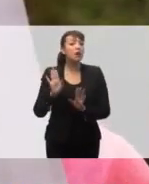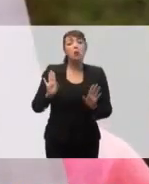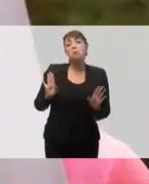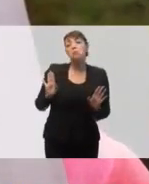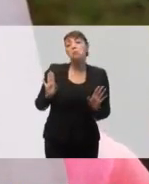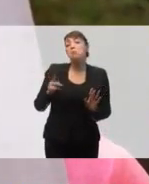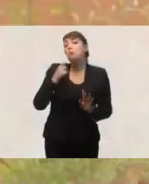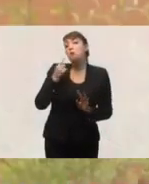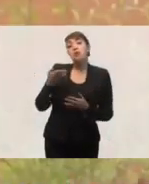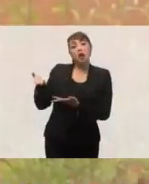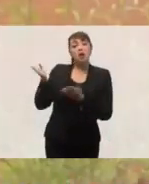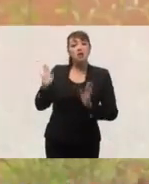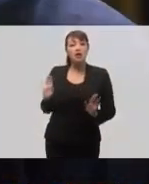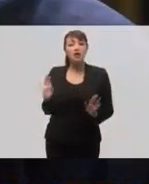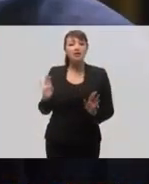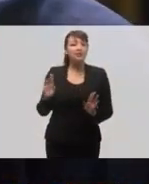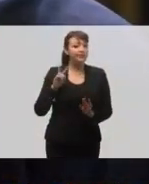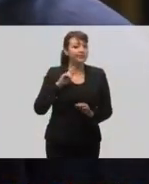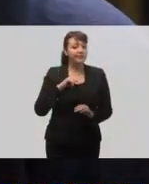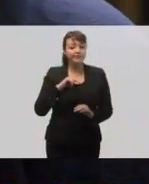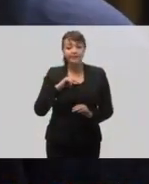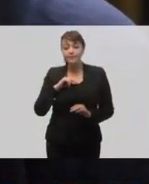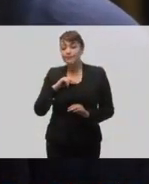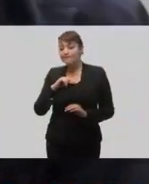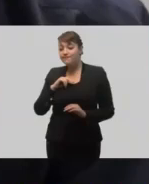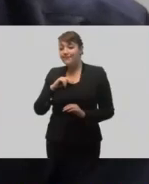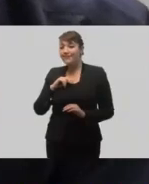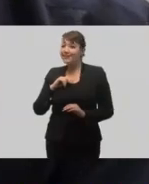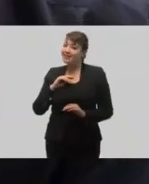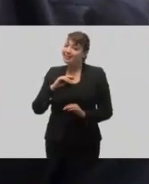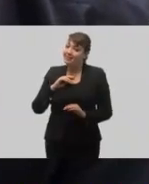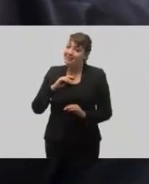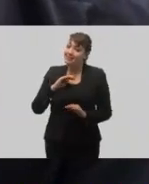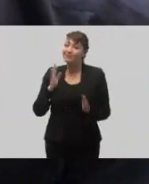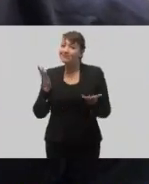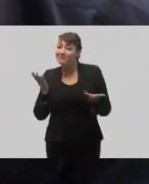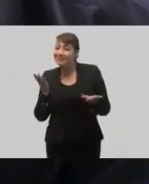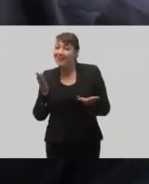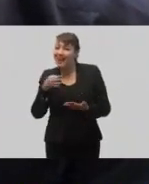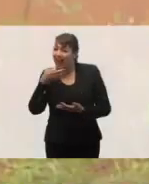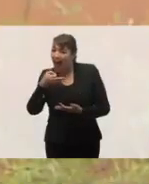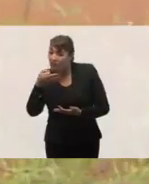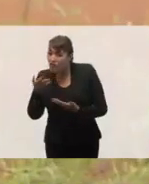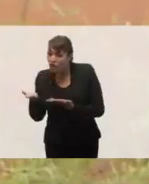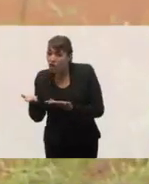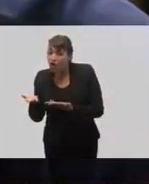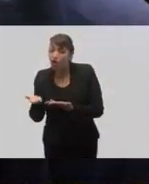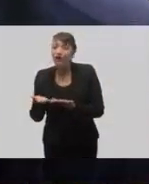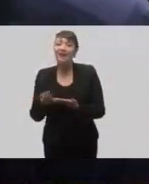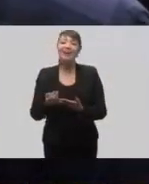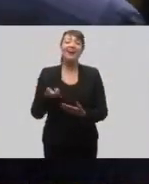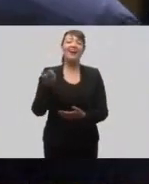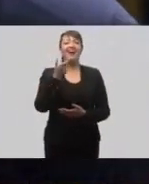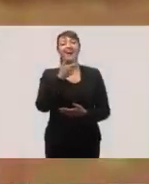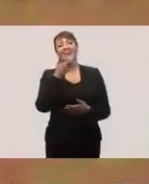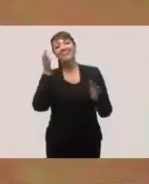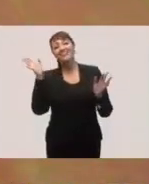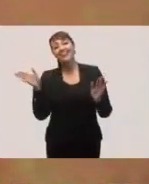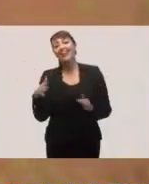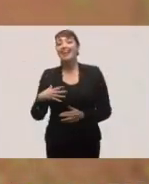ella pregúntale a ella Es que le hablo o sea le hablo